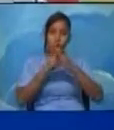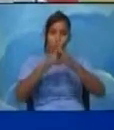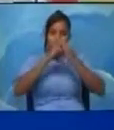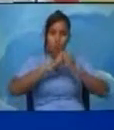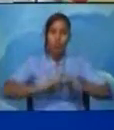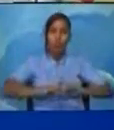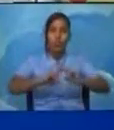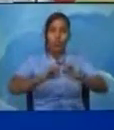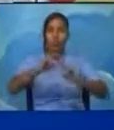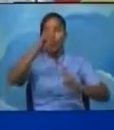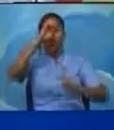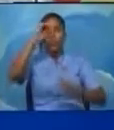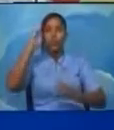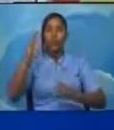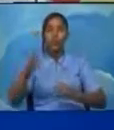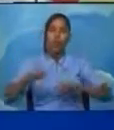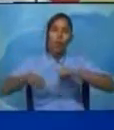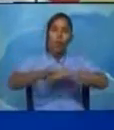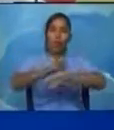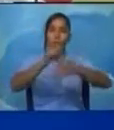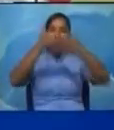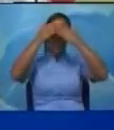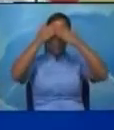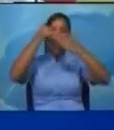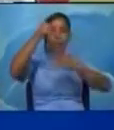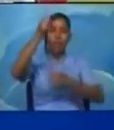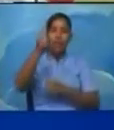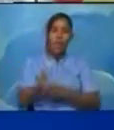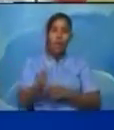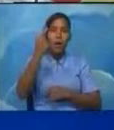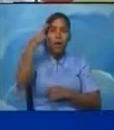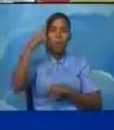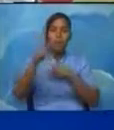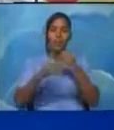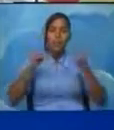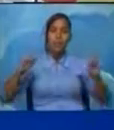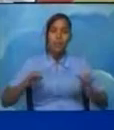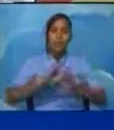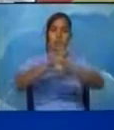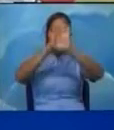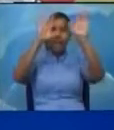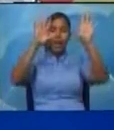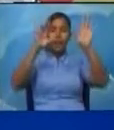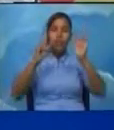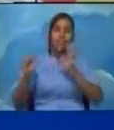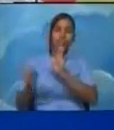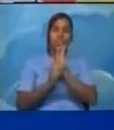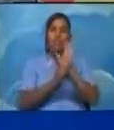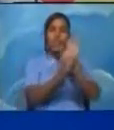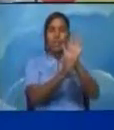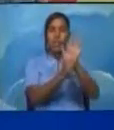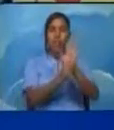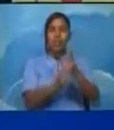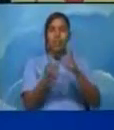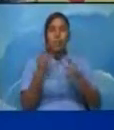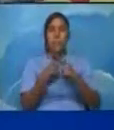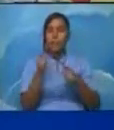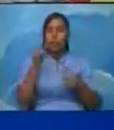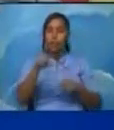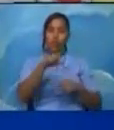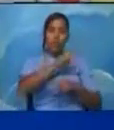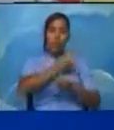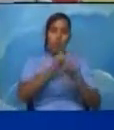Dios ungió aquella vara para hacer prodigios, milagros, maravillas, señales. Pero ellos